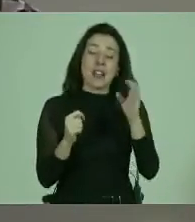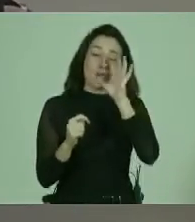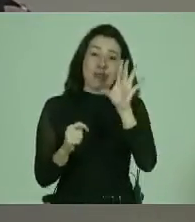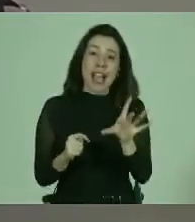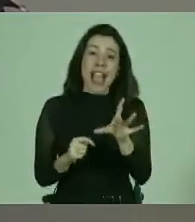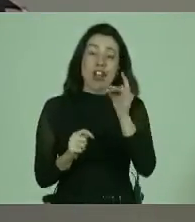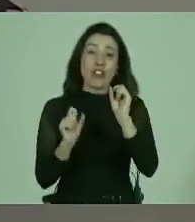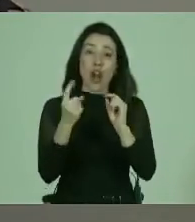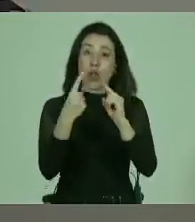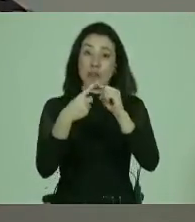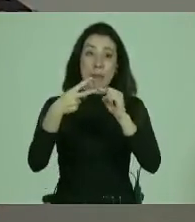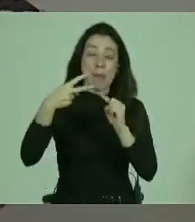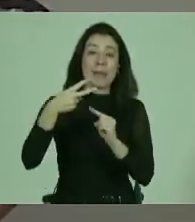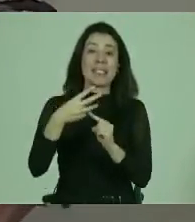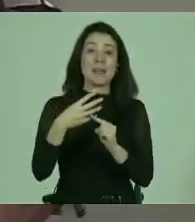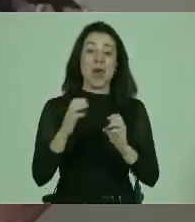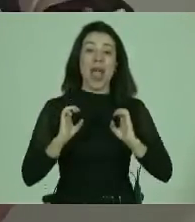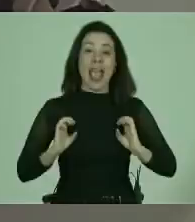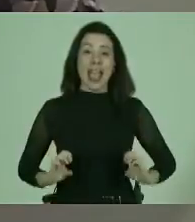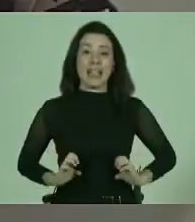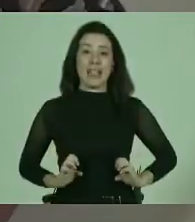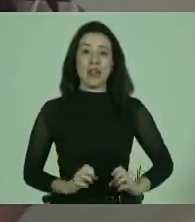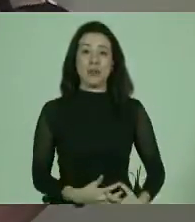esos principios éticos